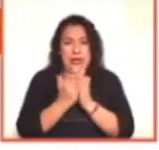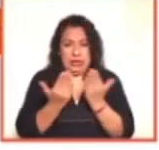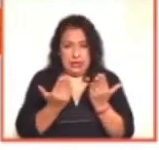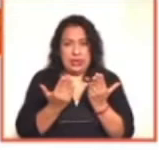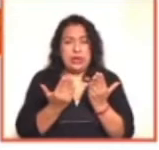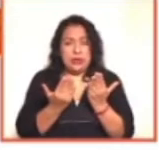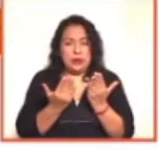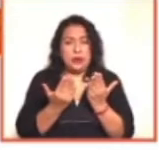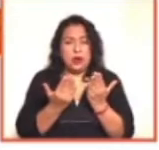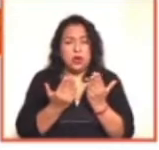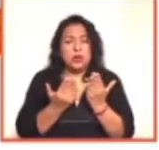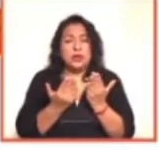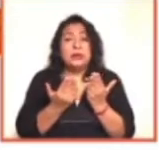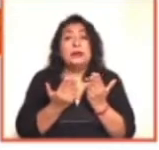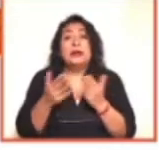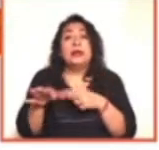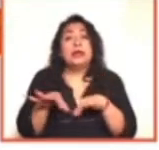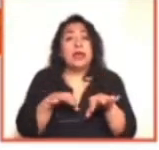el